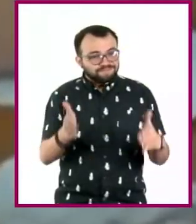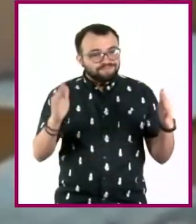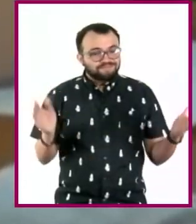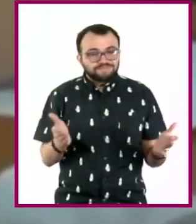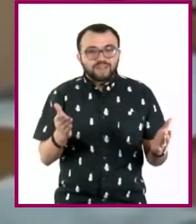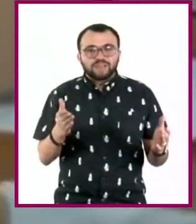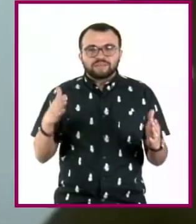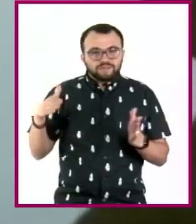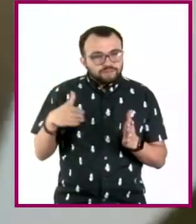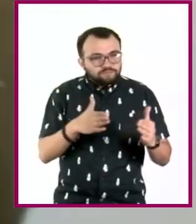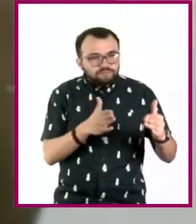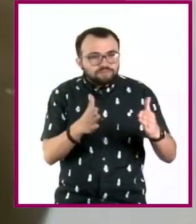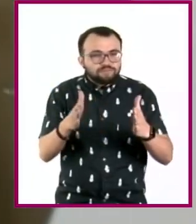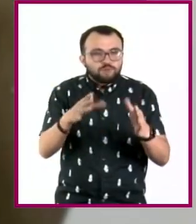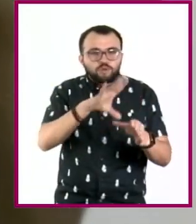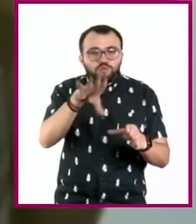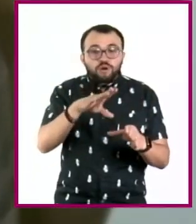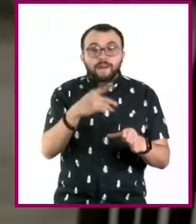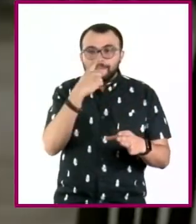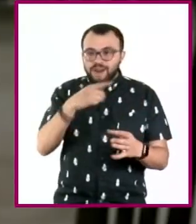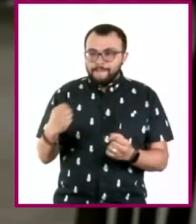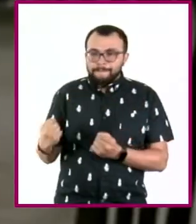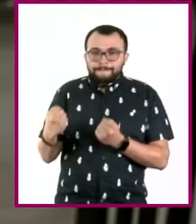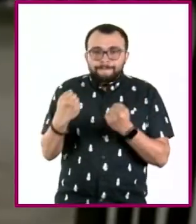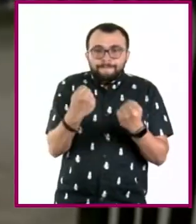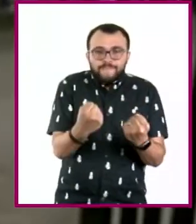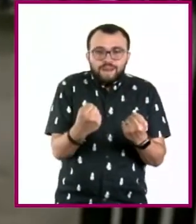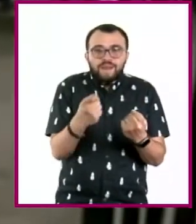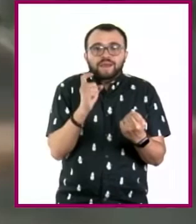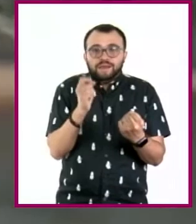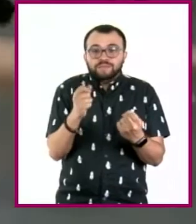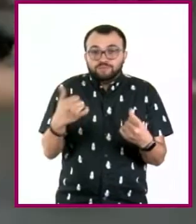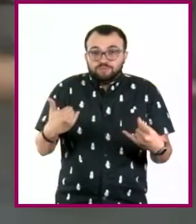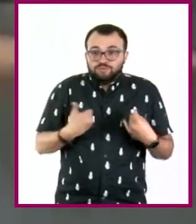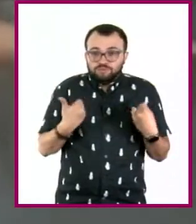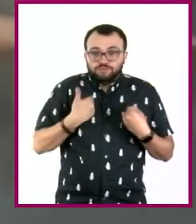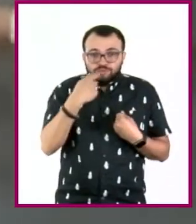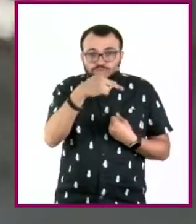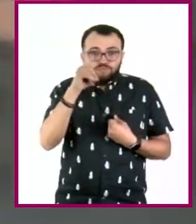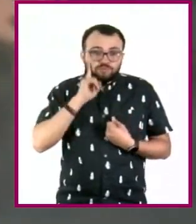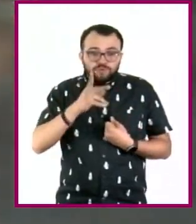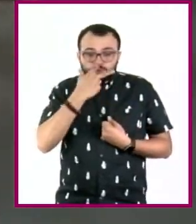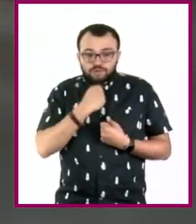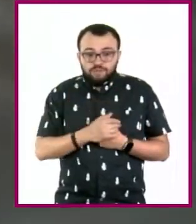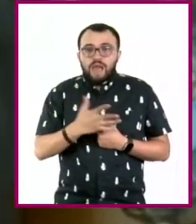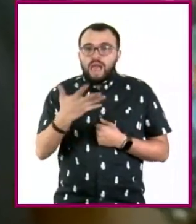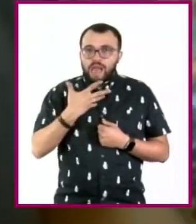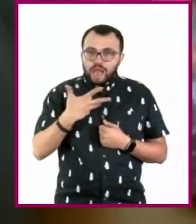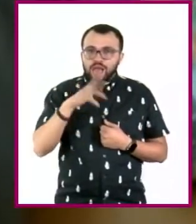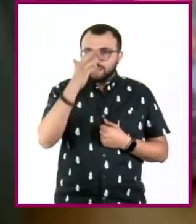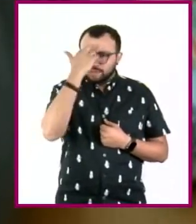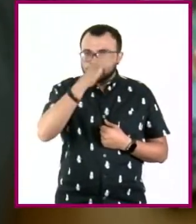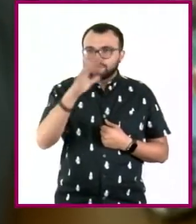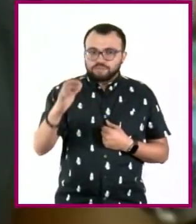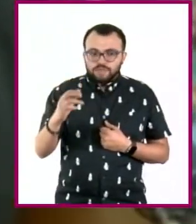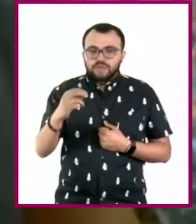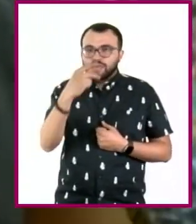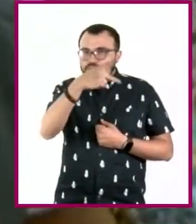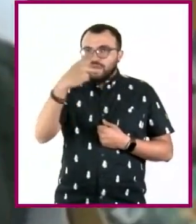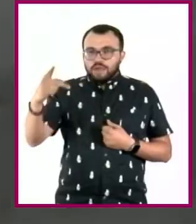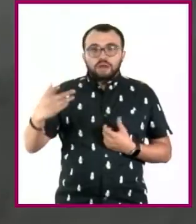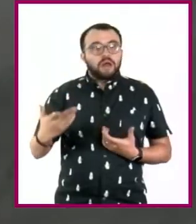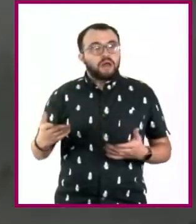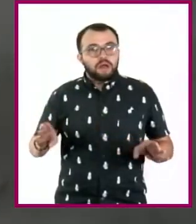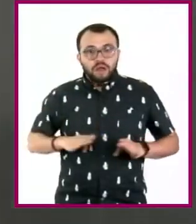dirigir, orientar las potencialidades de los jóvenes. Hay un reconocimiento a la capacidad